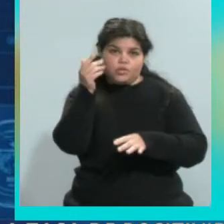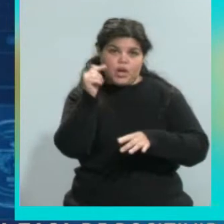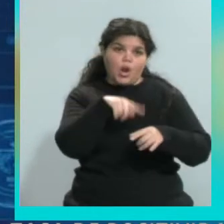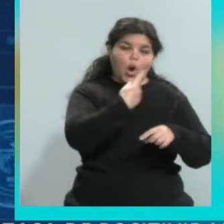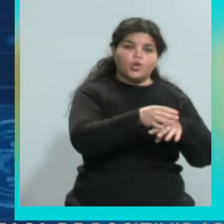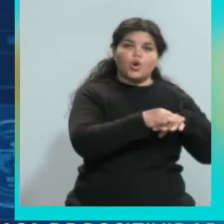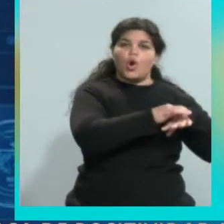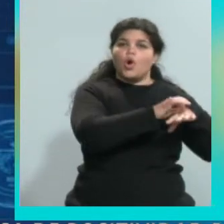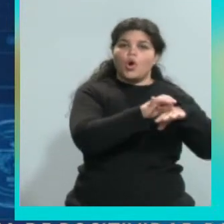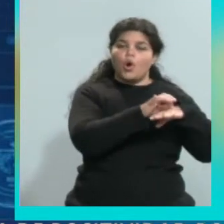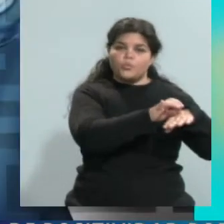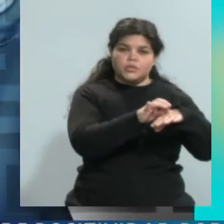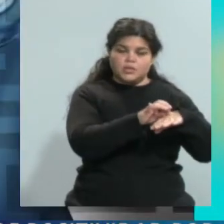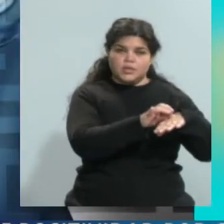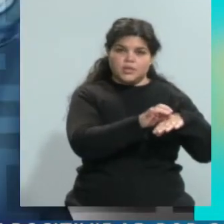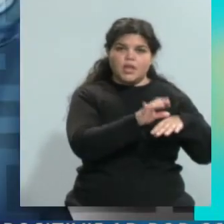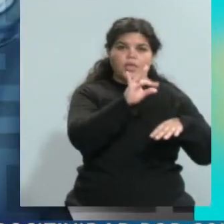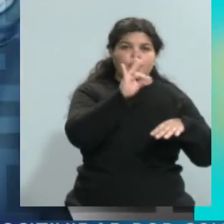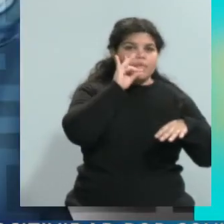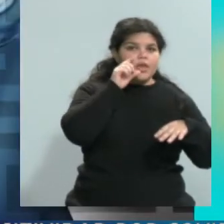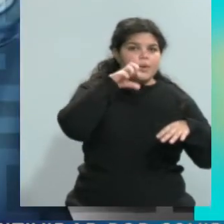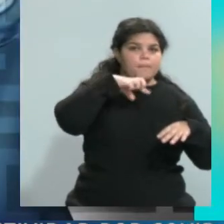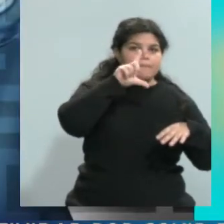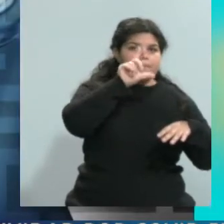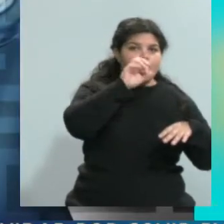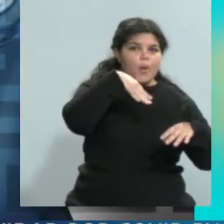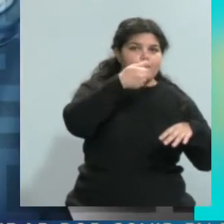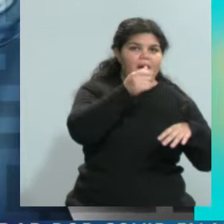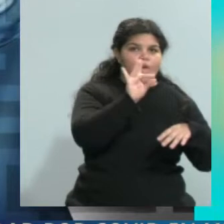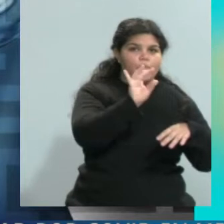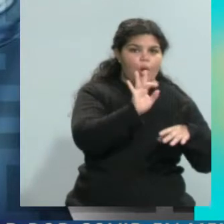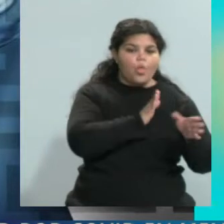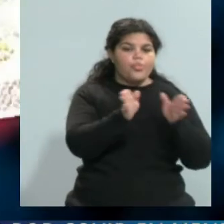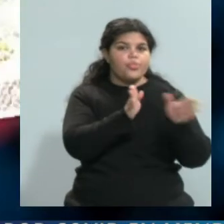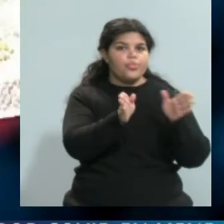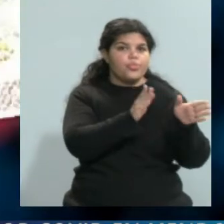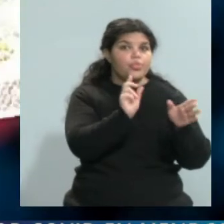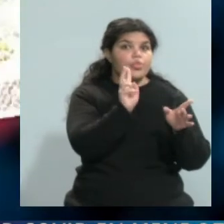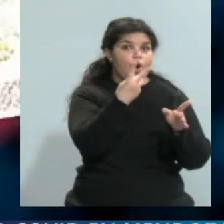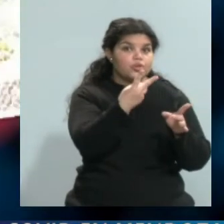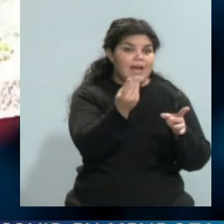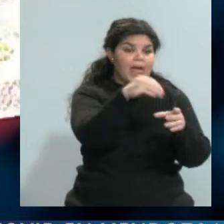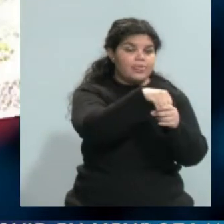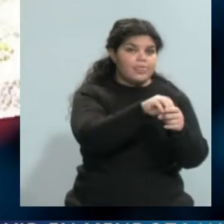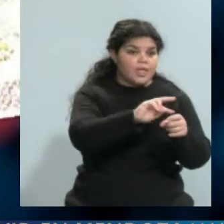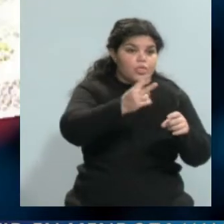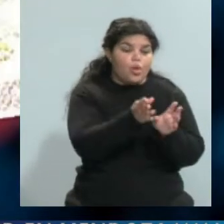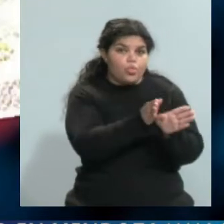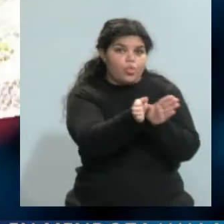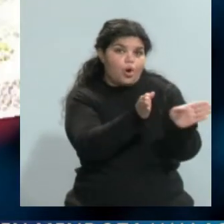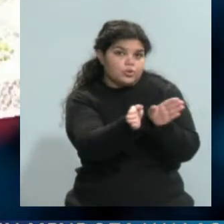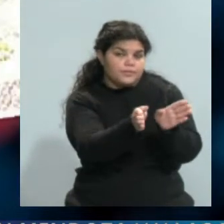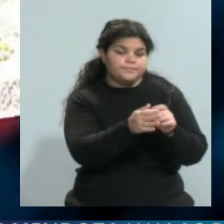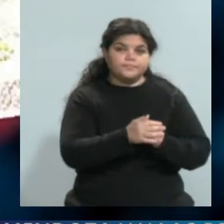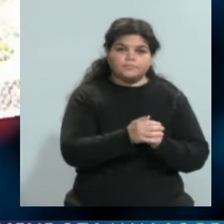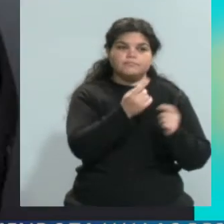diferencia entre una cosa y la otra. Sí. Por eso lo hago saber también, porque también hace falta marcarlo, ¿no? Eso es. Y